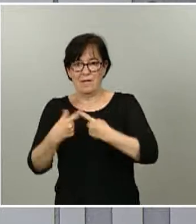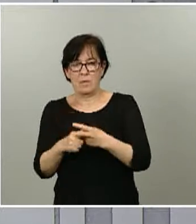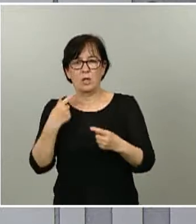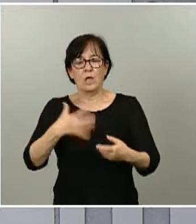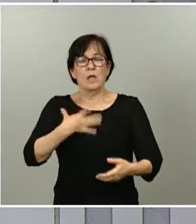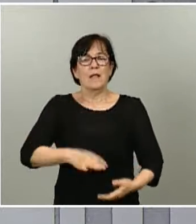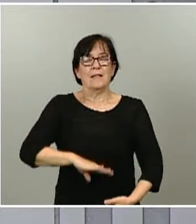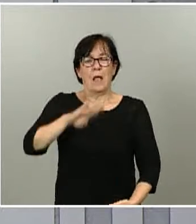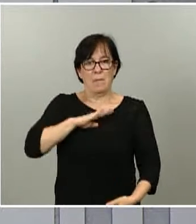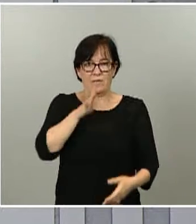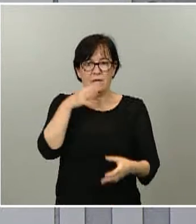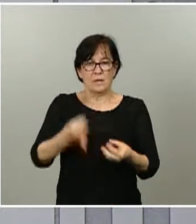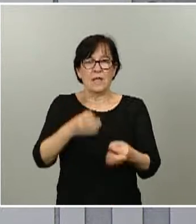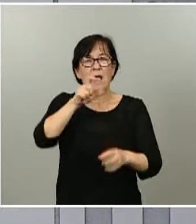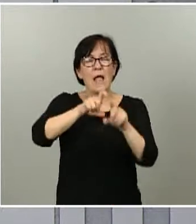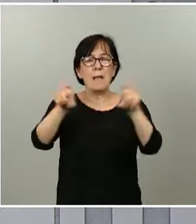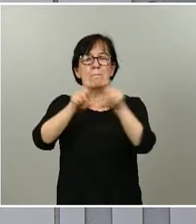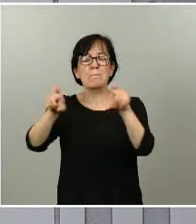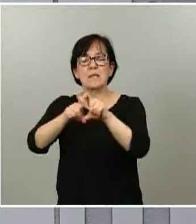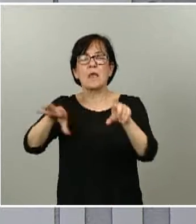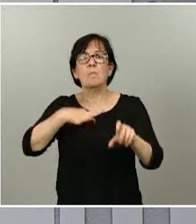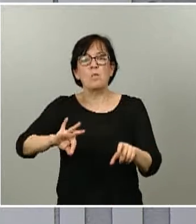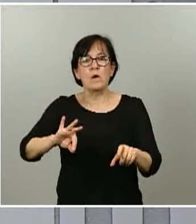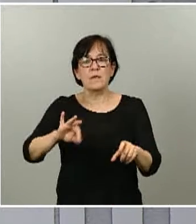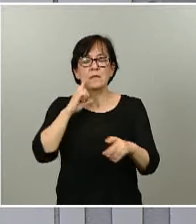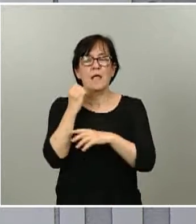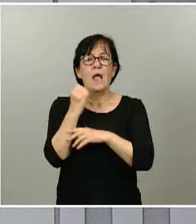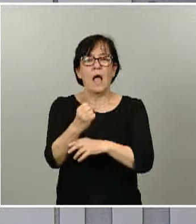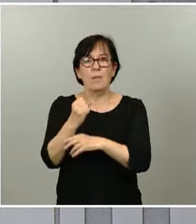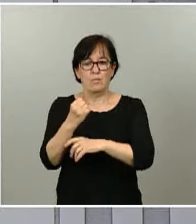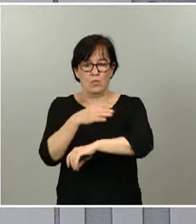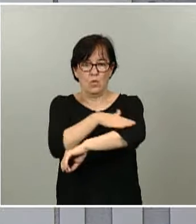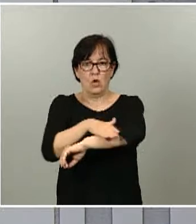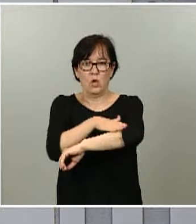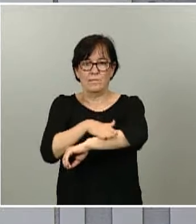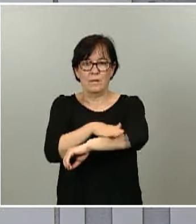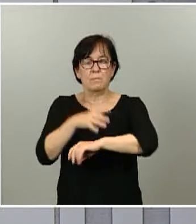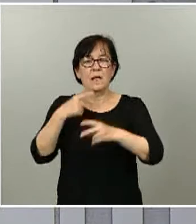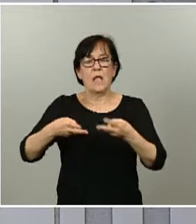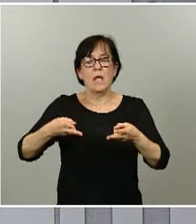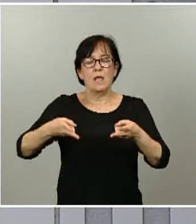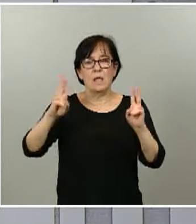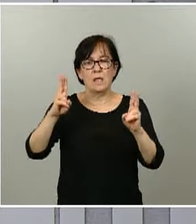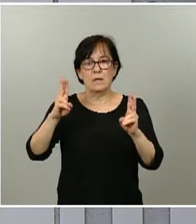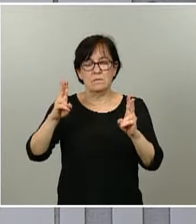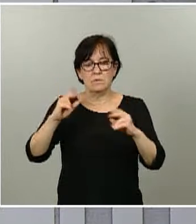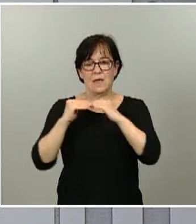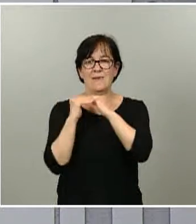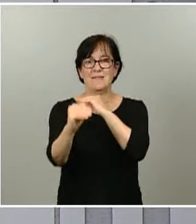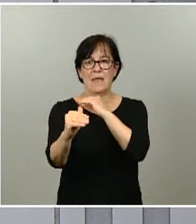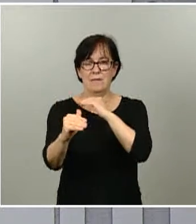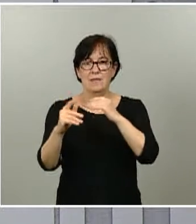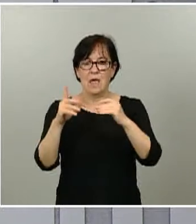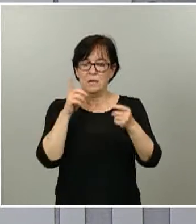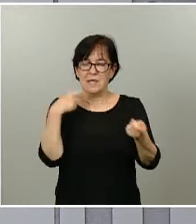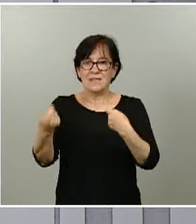de que las empresas puedan encontrar apoyo desde el Gobierno para permitir la estabilidad de sus negocios y que,